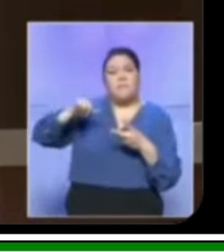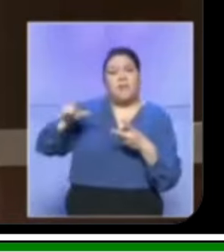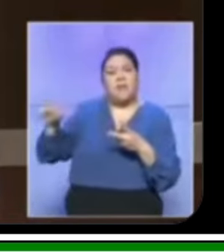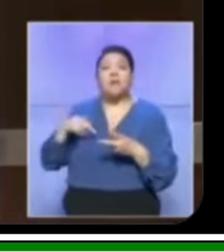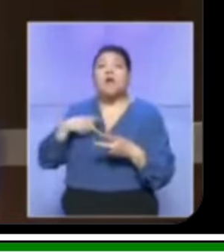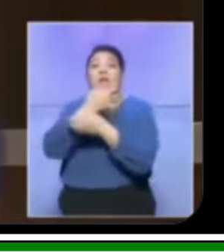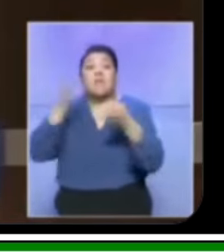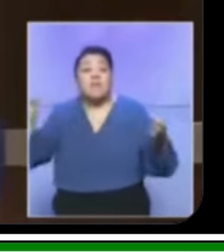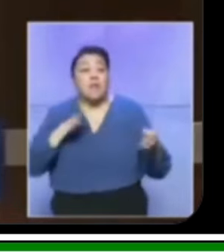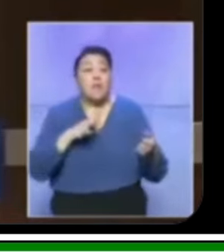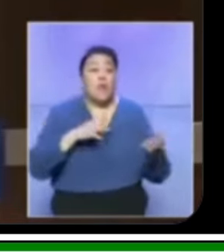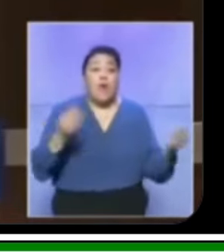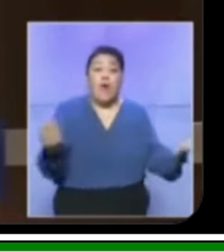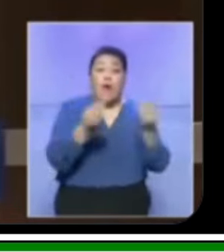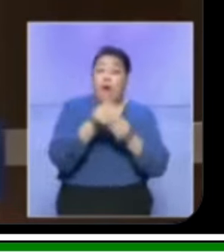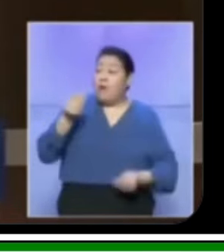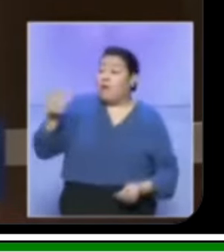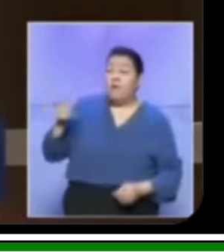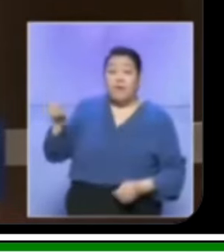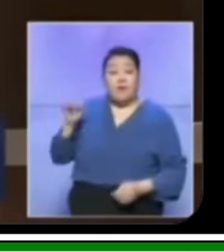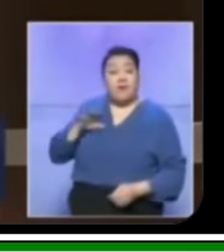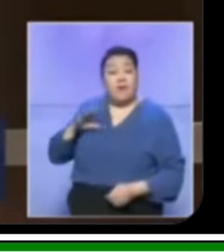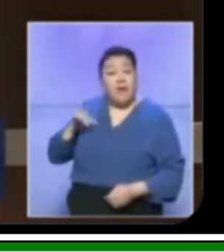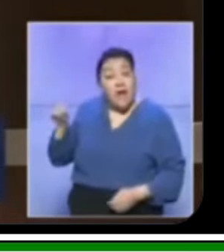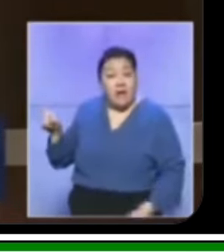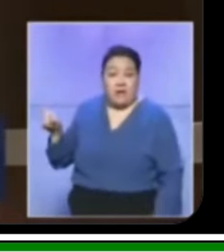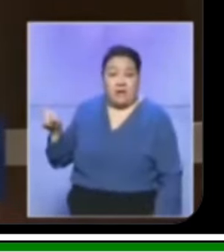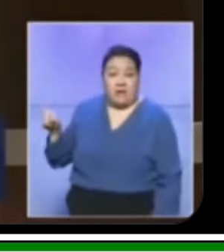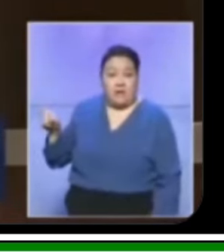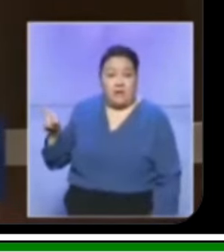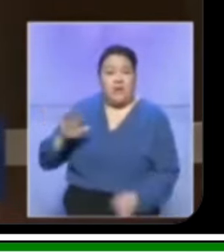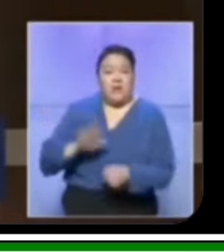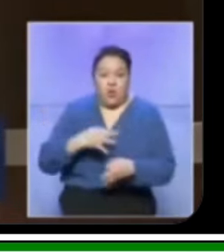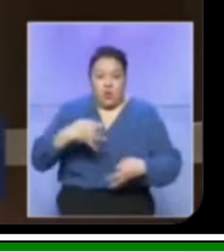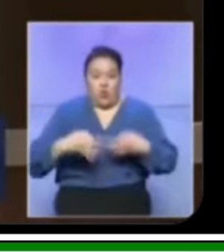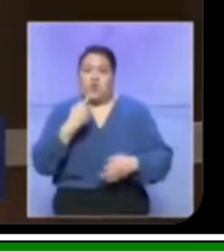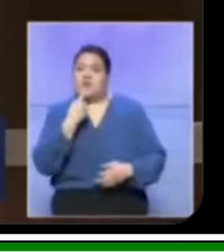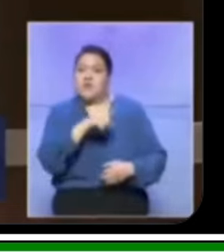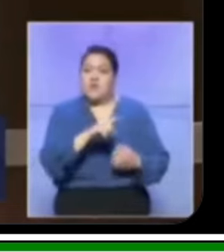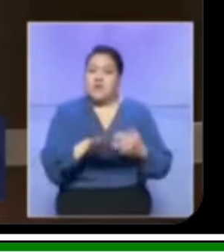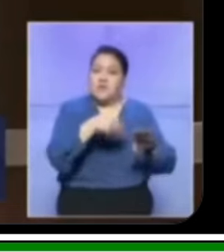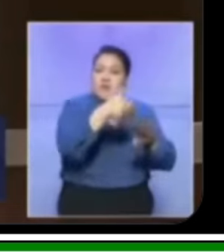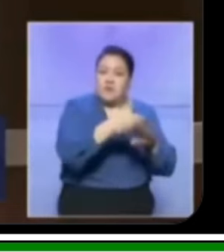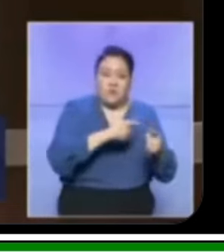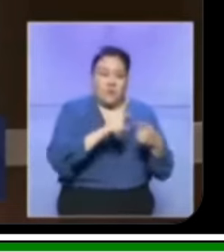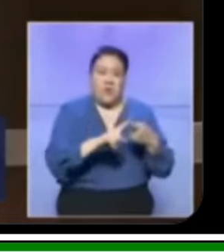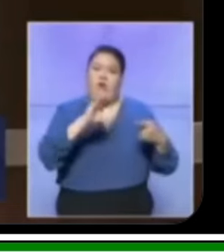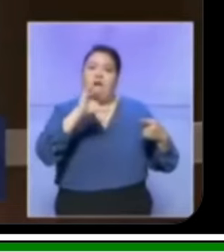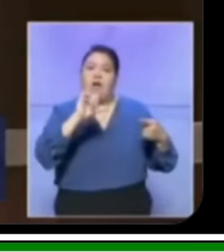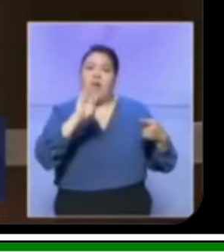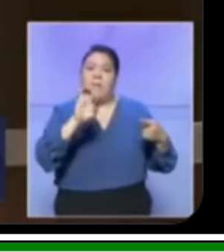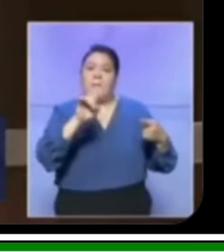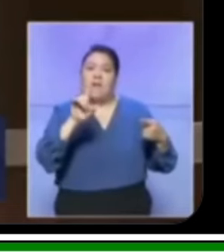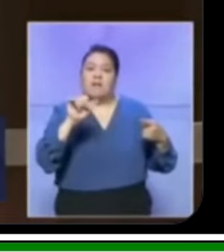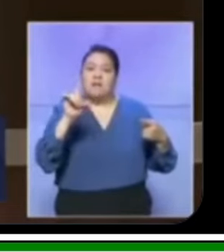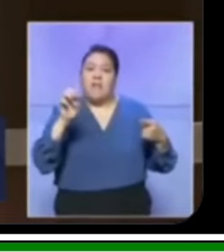su posesión los dos proyectos, tanto el que se impugna a Francisco Cabeza de Vaca como